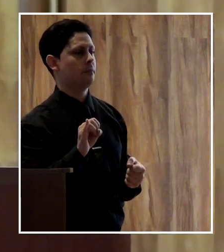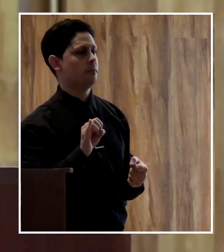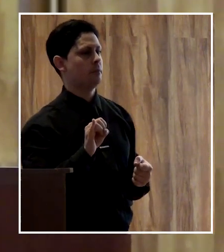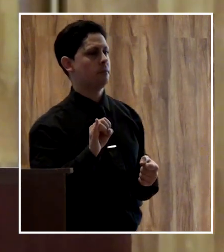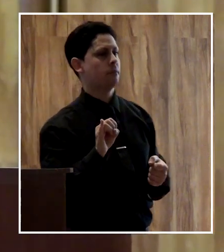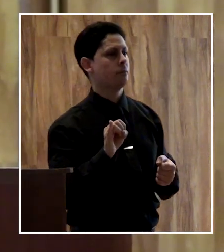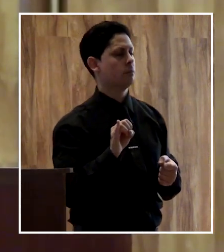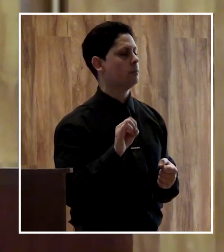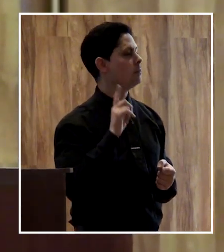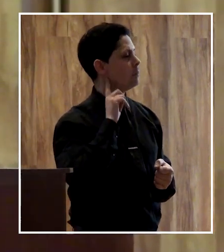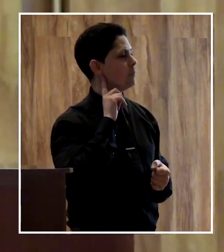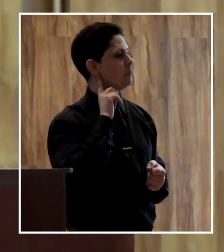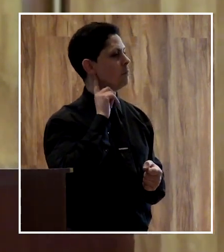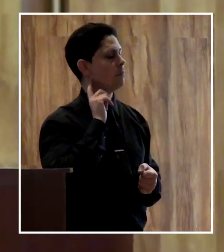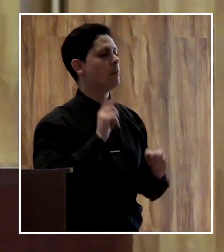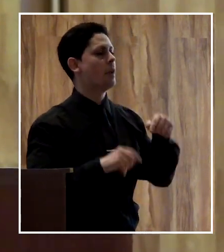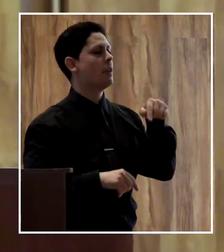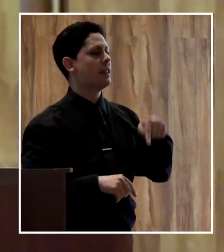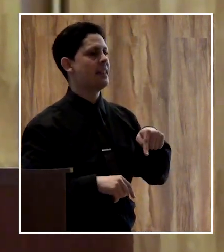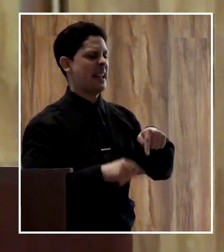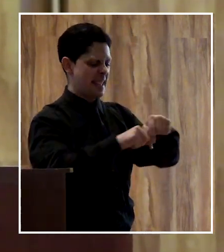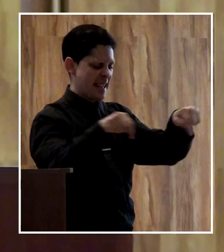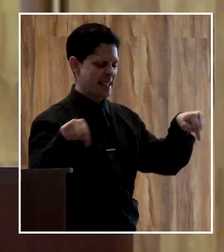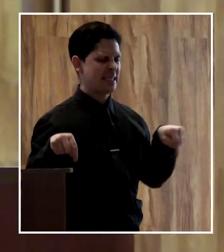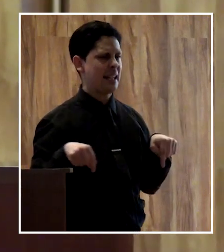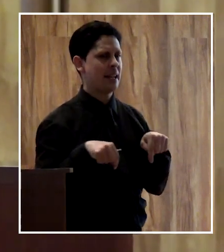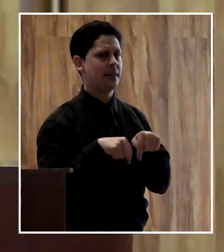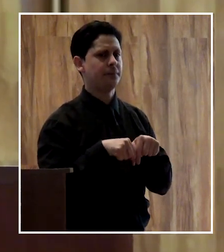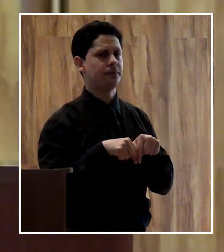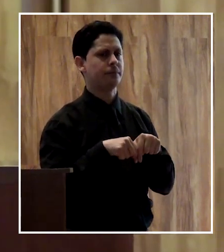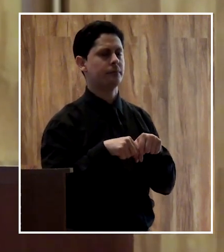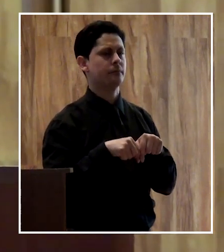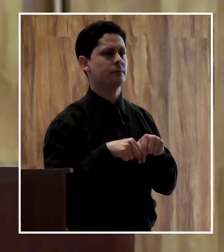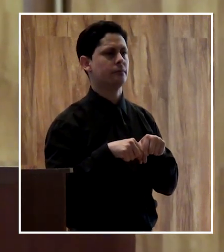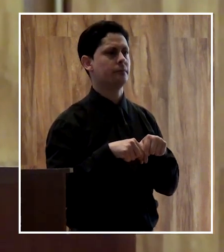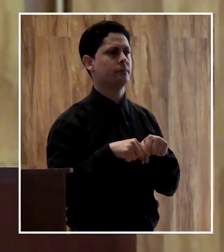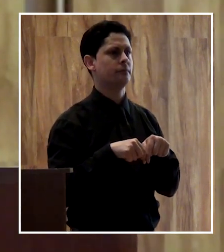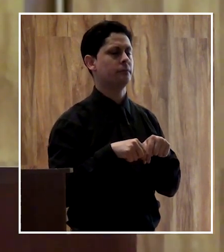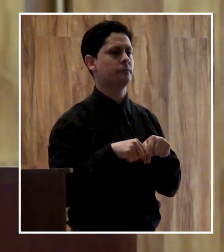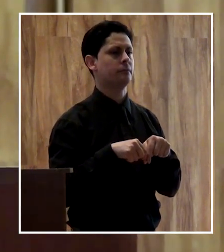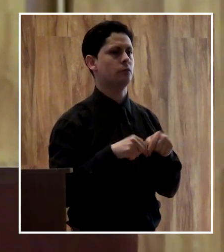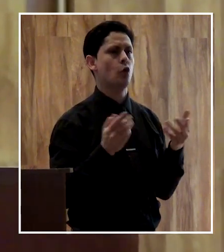podido ingresar desde el Manuel de Salas